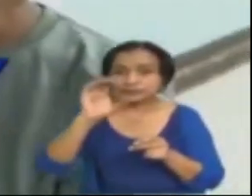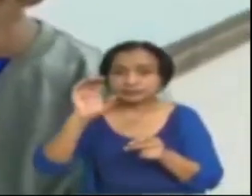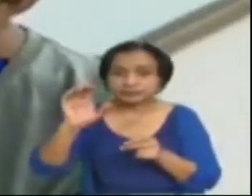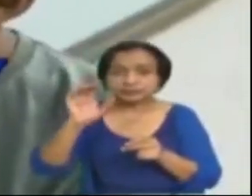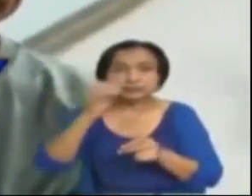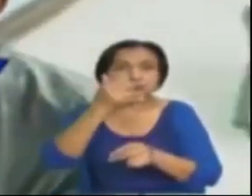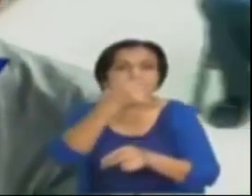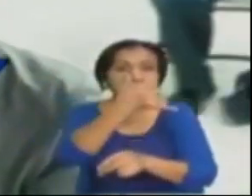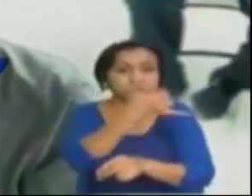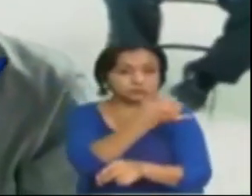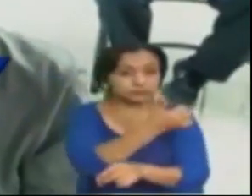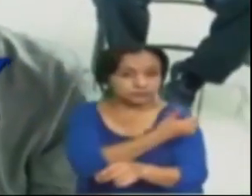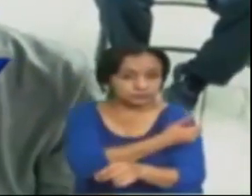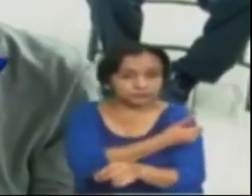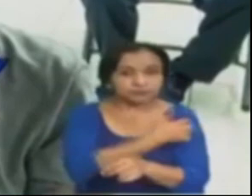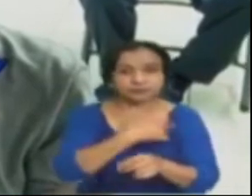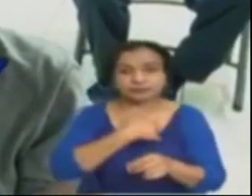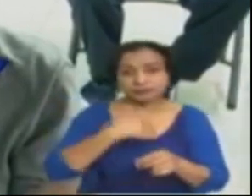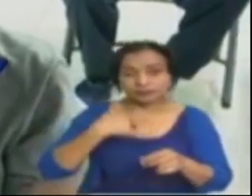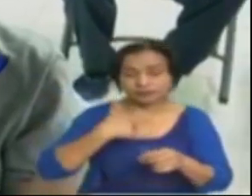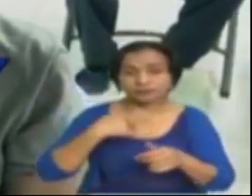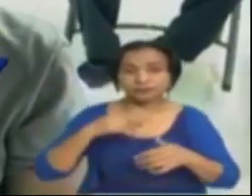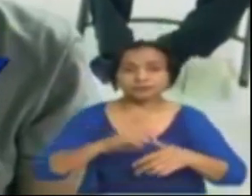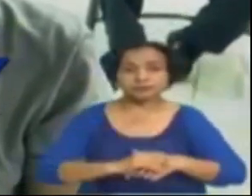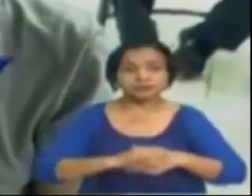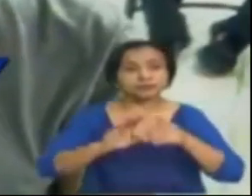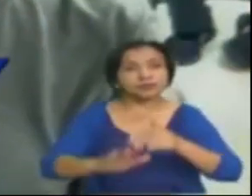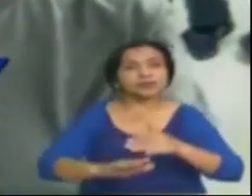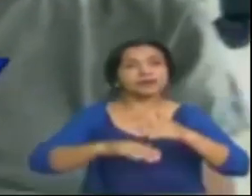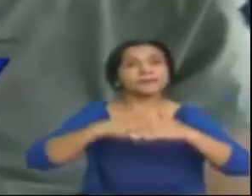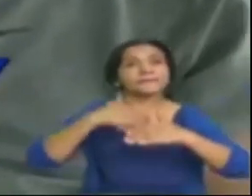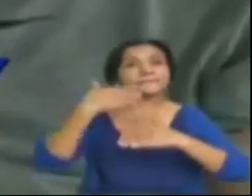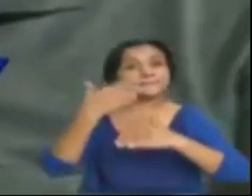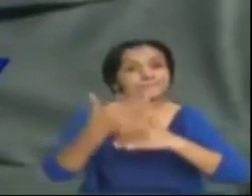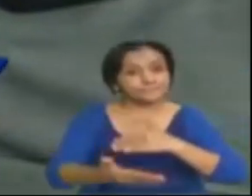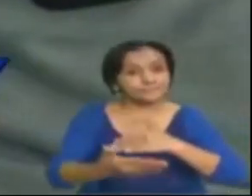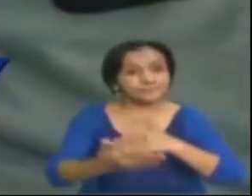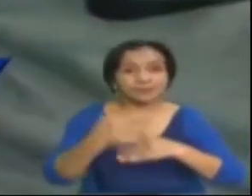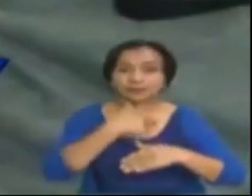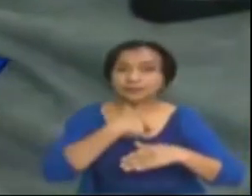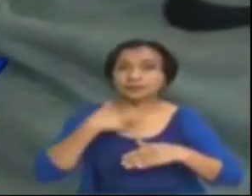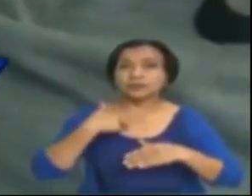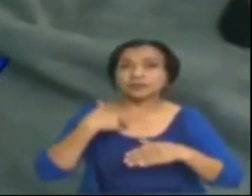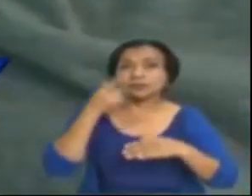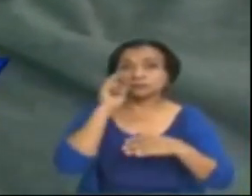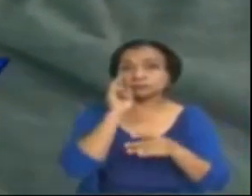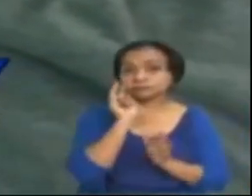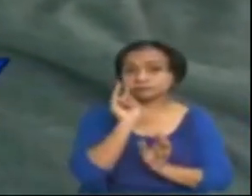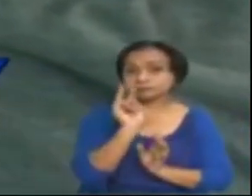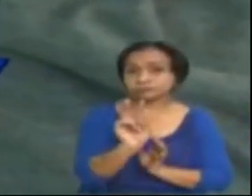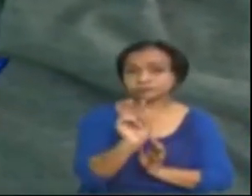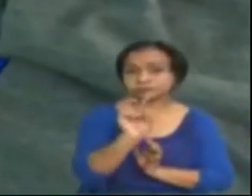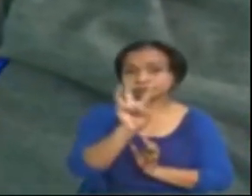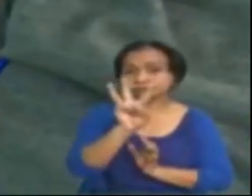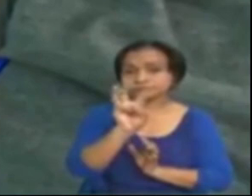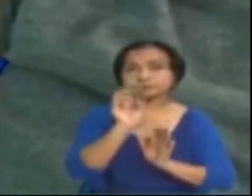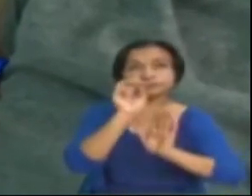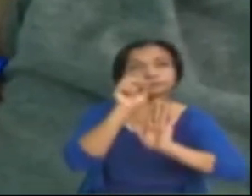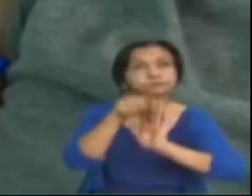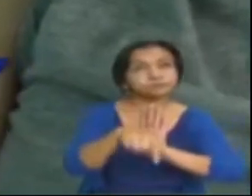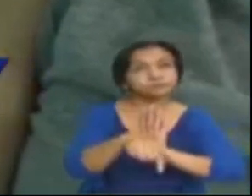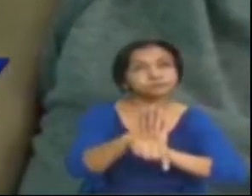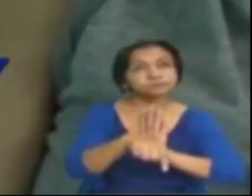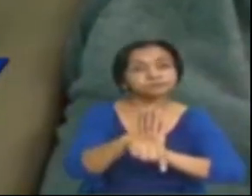418 mil 60 al 29 de mayo es decir el 2.33 por ciento de la población y